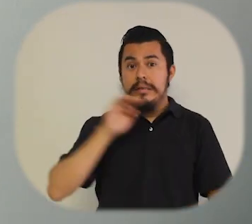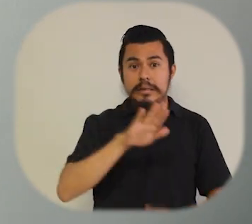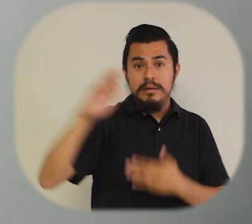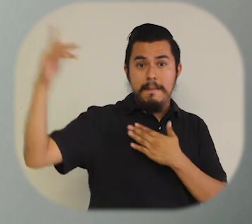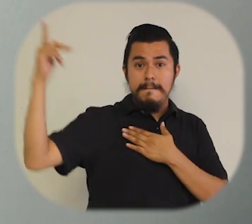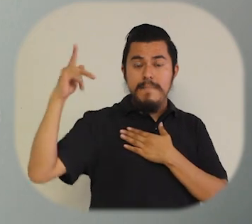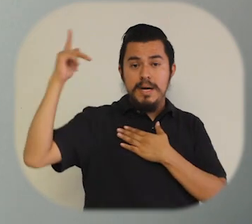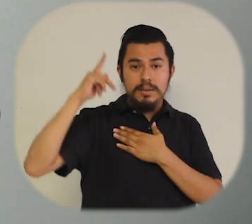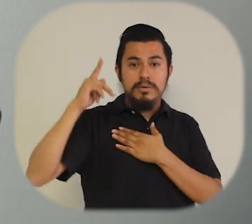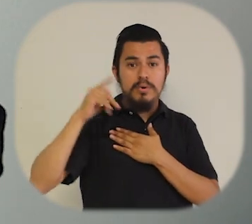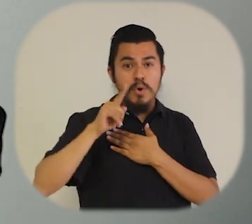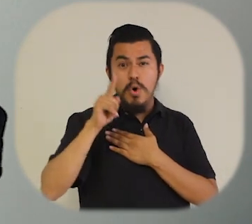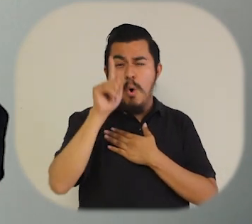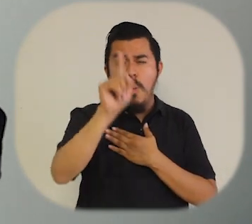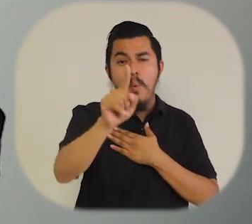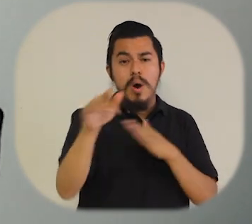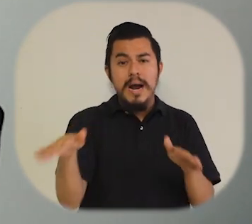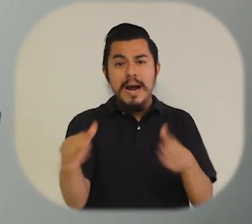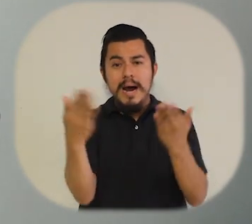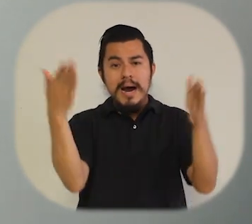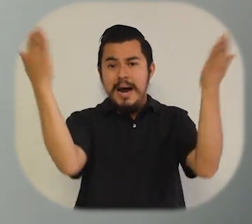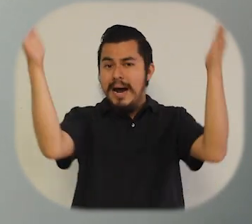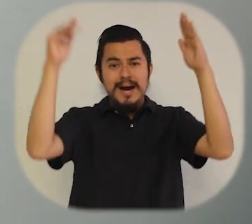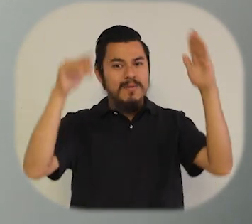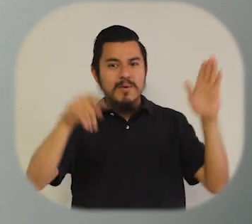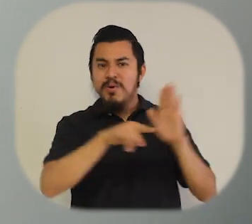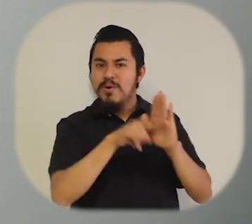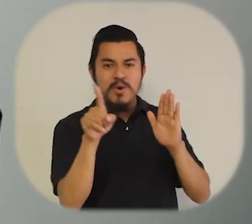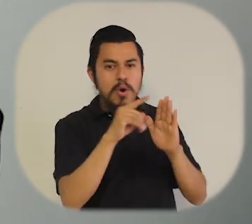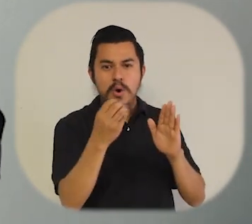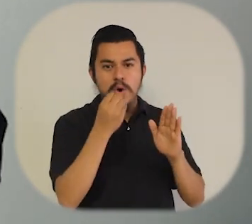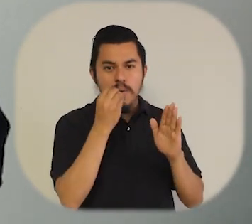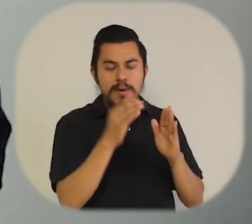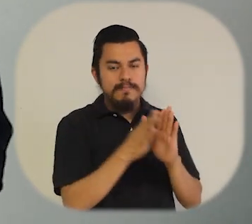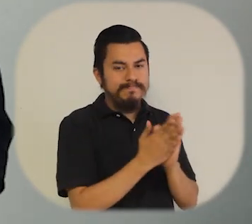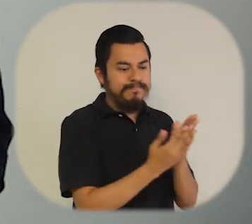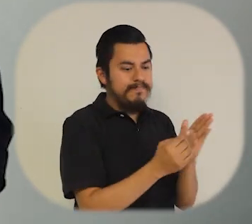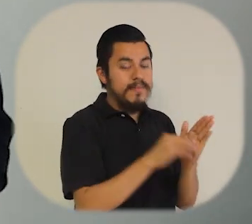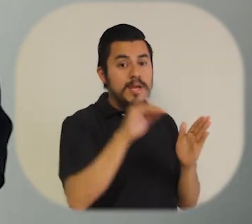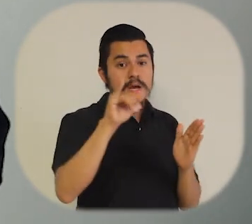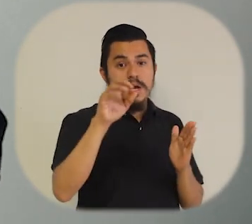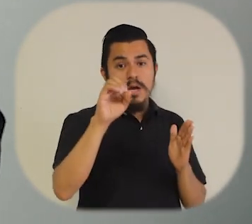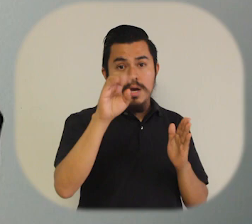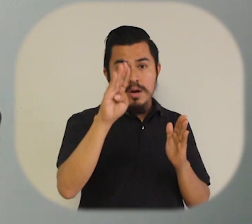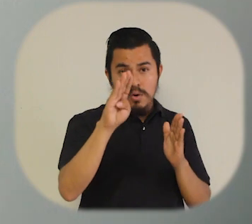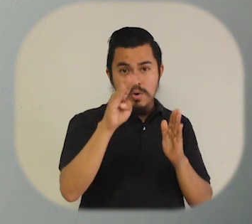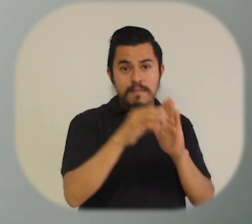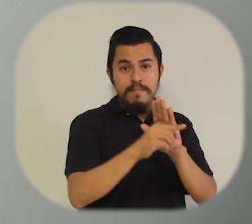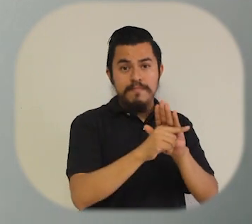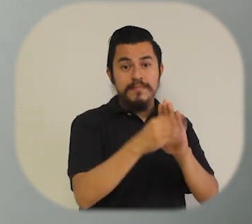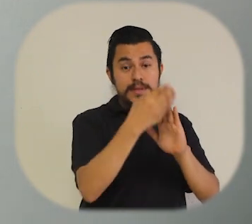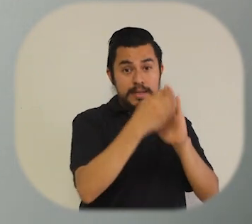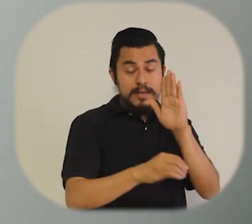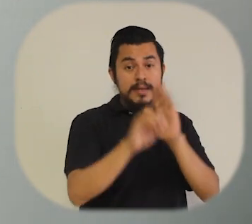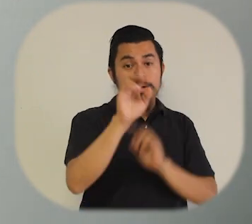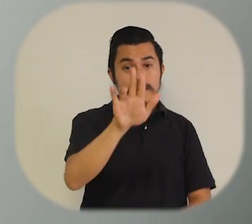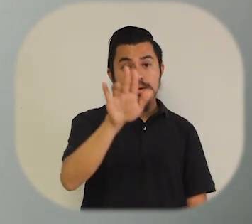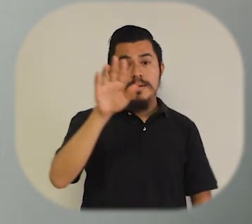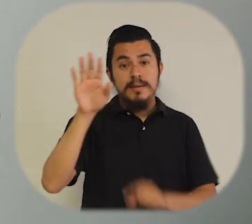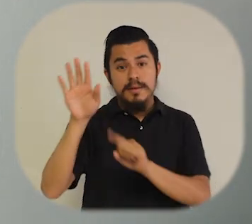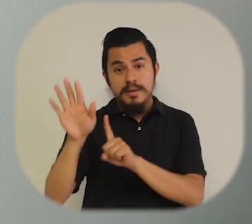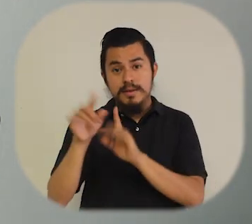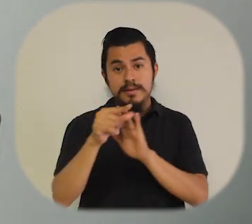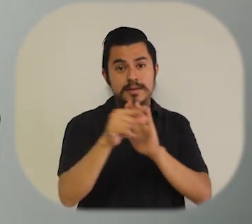Y esta promesa realmente se pide una cosa nada más. En Job 36:11 nos dice